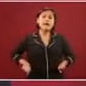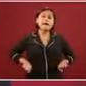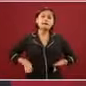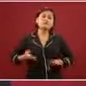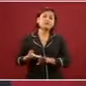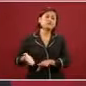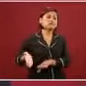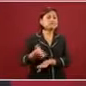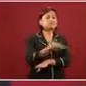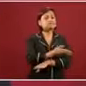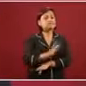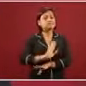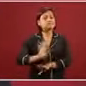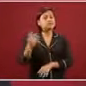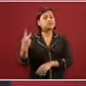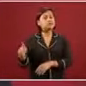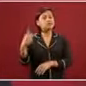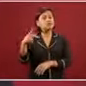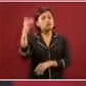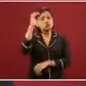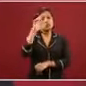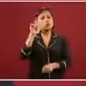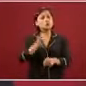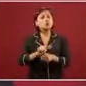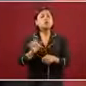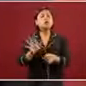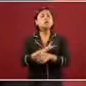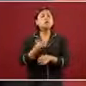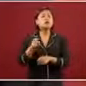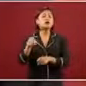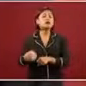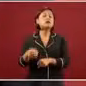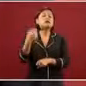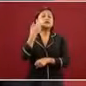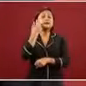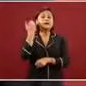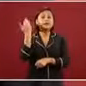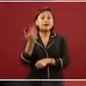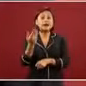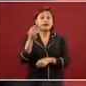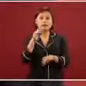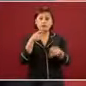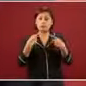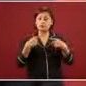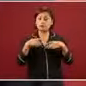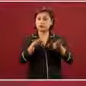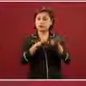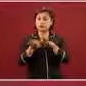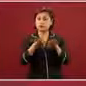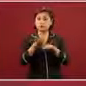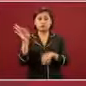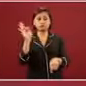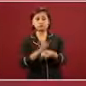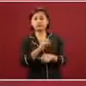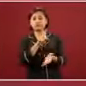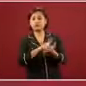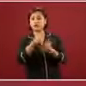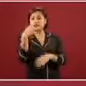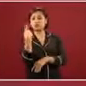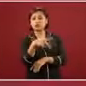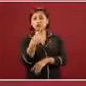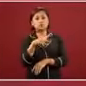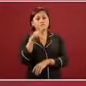para no reconocer los derechos de los trabajadores, no pagar